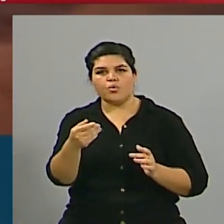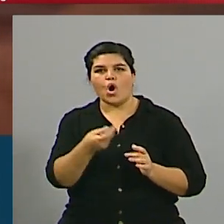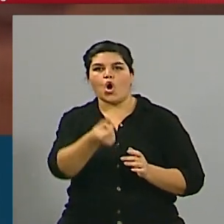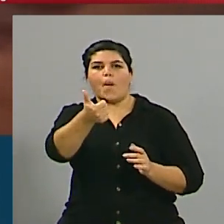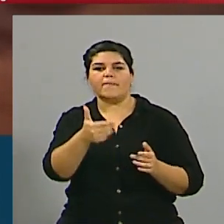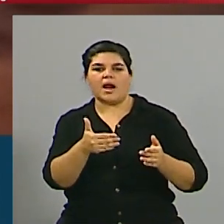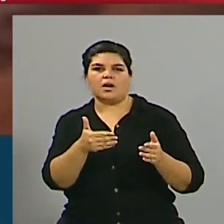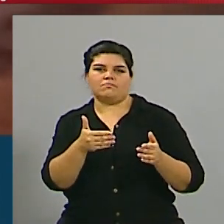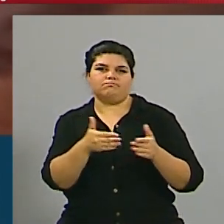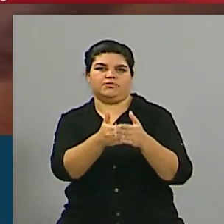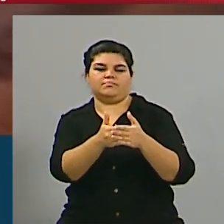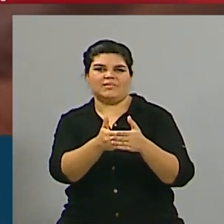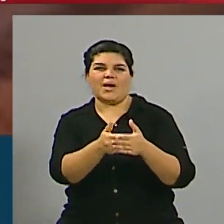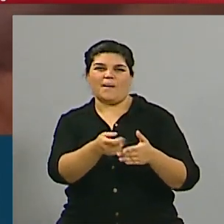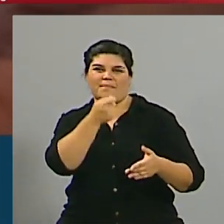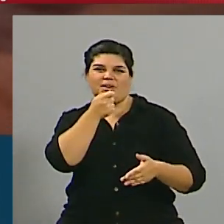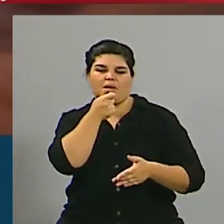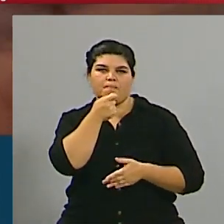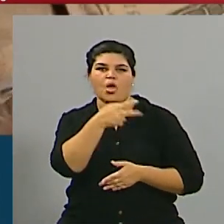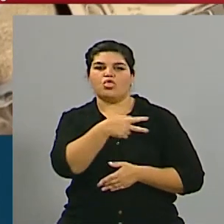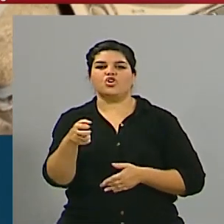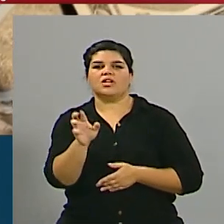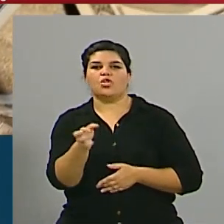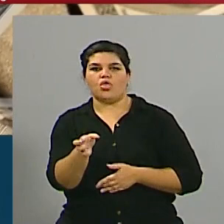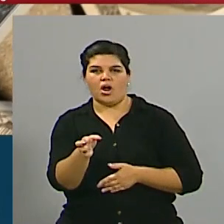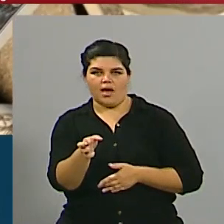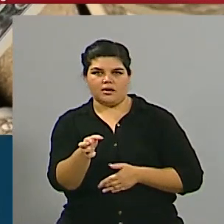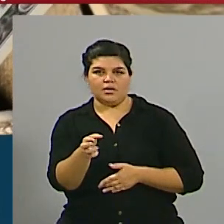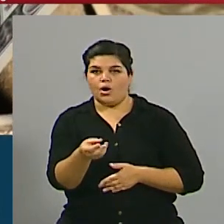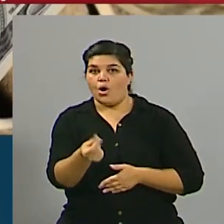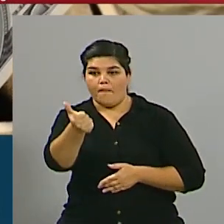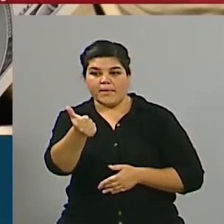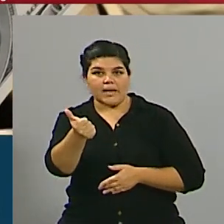de solo poder comprar $200 para ahorrar o directamente nada.